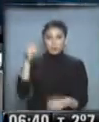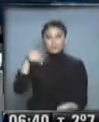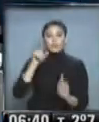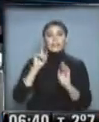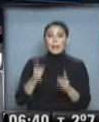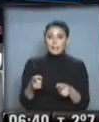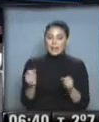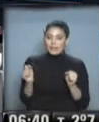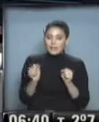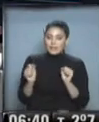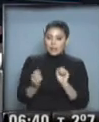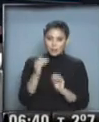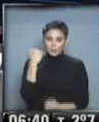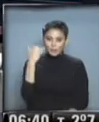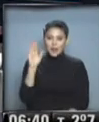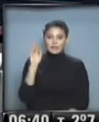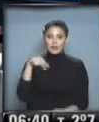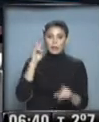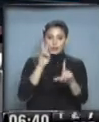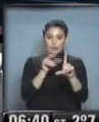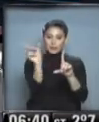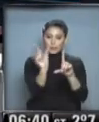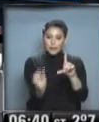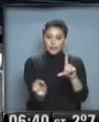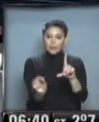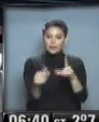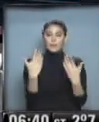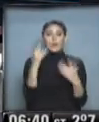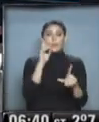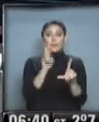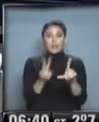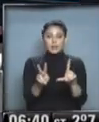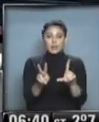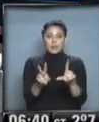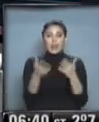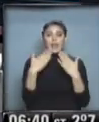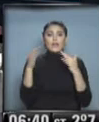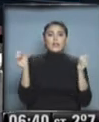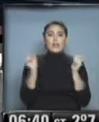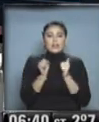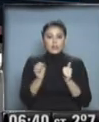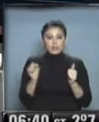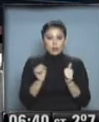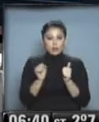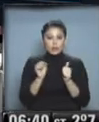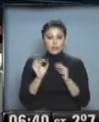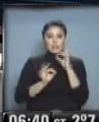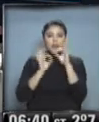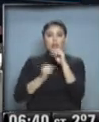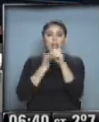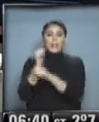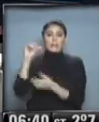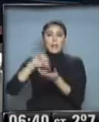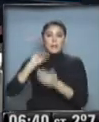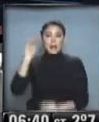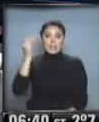también se siente y bastante. Y en las imágenes satelitales del día de hoy podemos observar que el aire frío ya ha llegado al sur de Brasil.